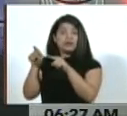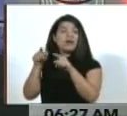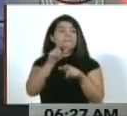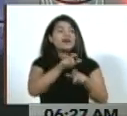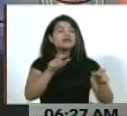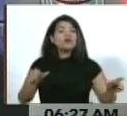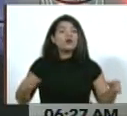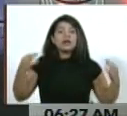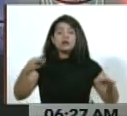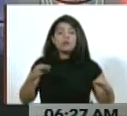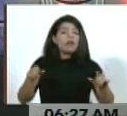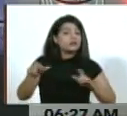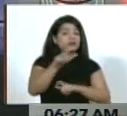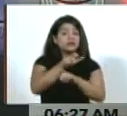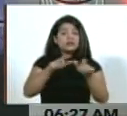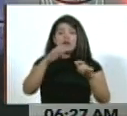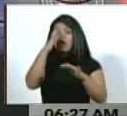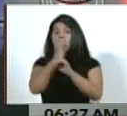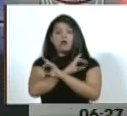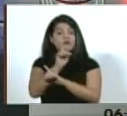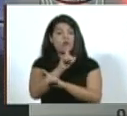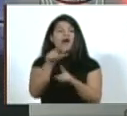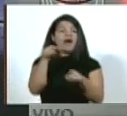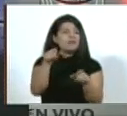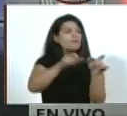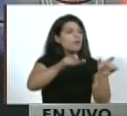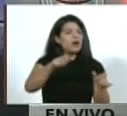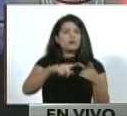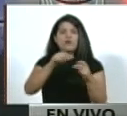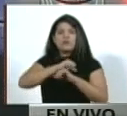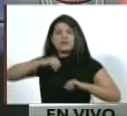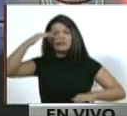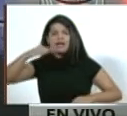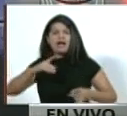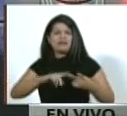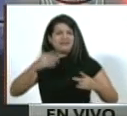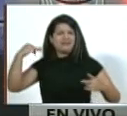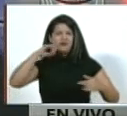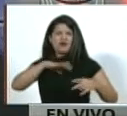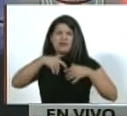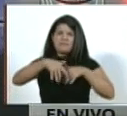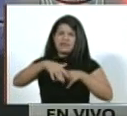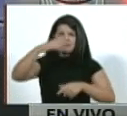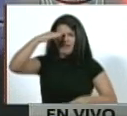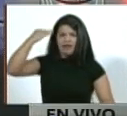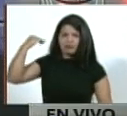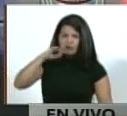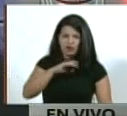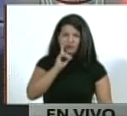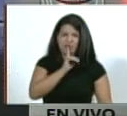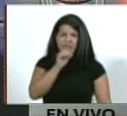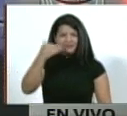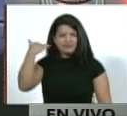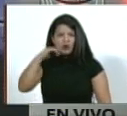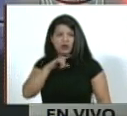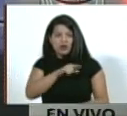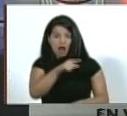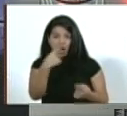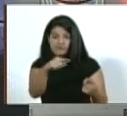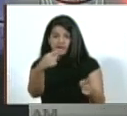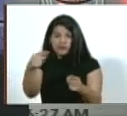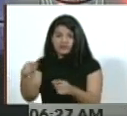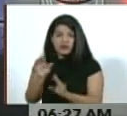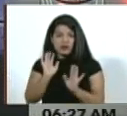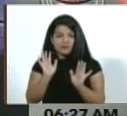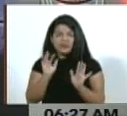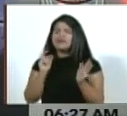pueblo, estuvo la Fuerza Armada entonces, las milicias entonces. Así porque no